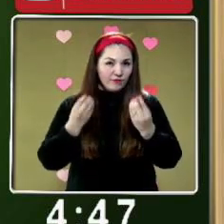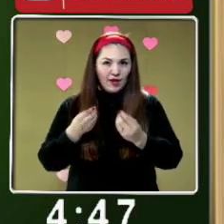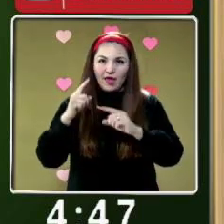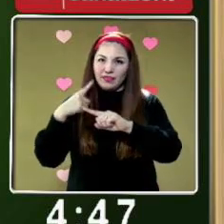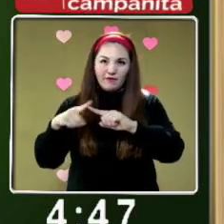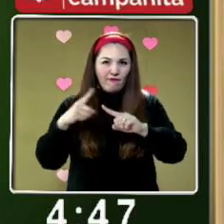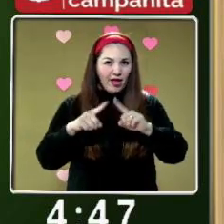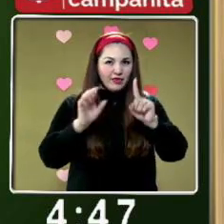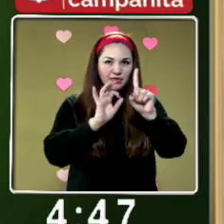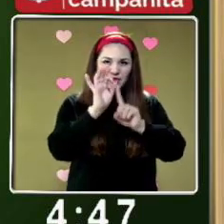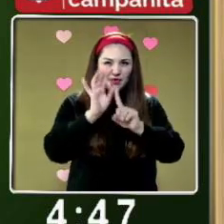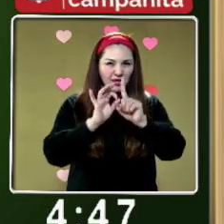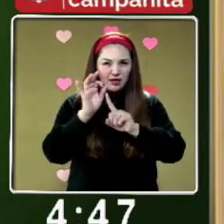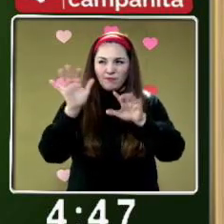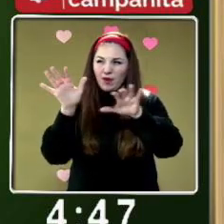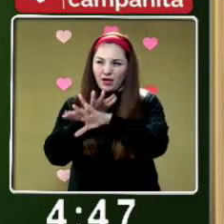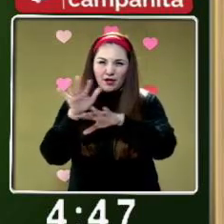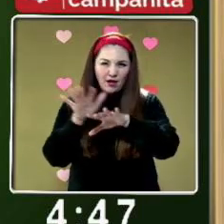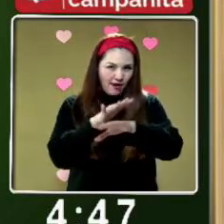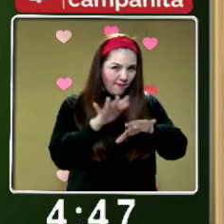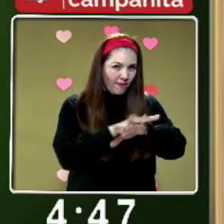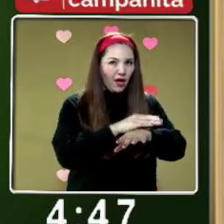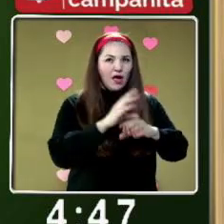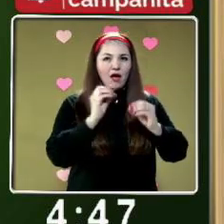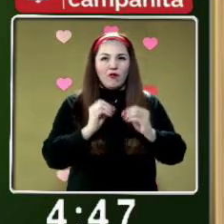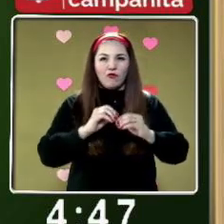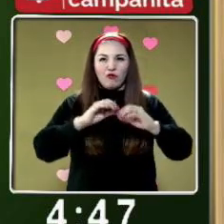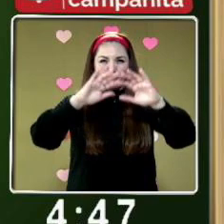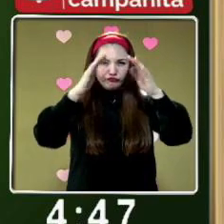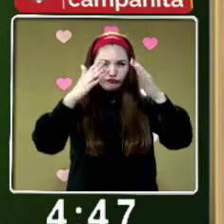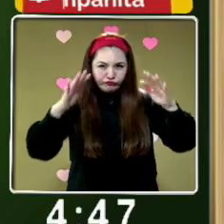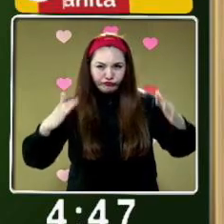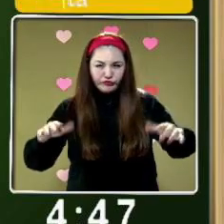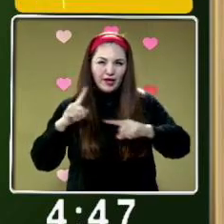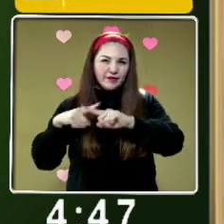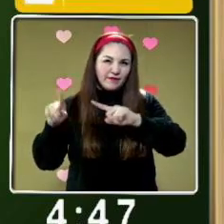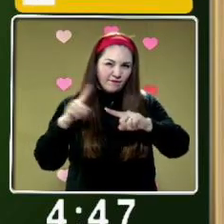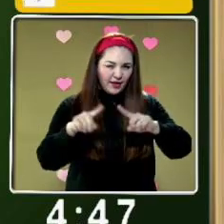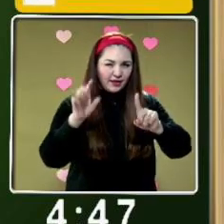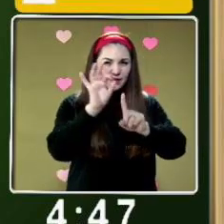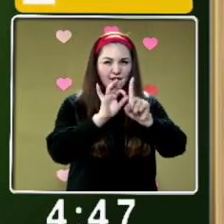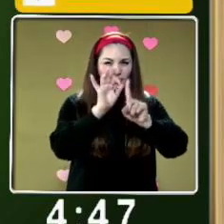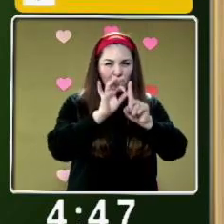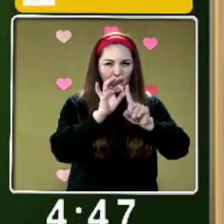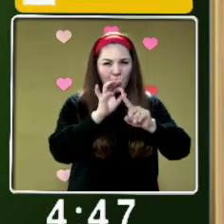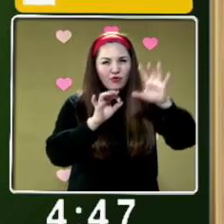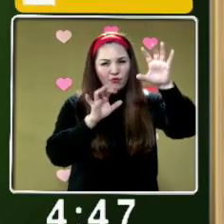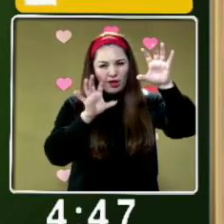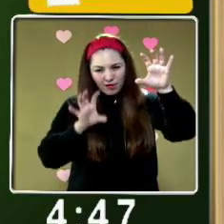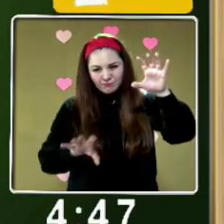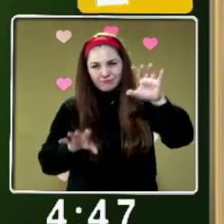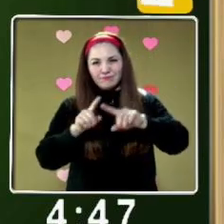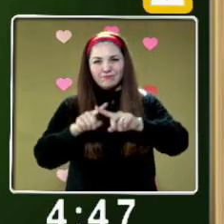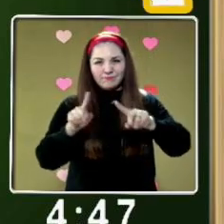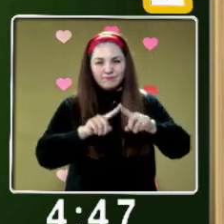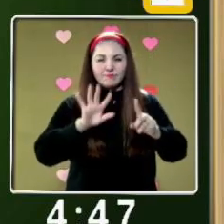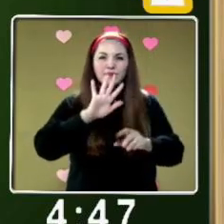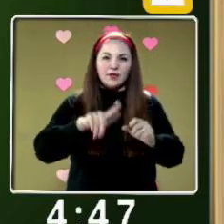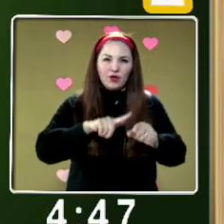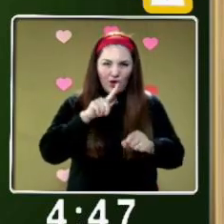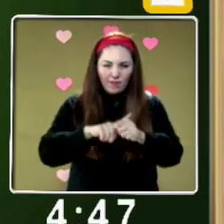mismo clima, ni el mismo relieve, ni se maneja la misma temperatura. Por ende, los animales,